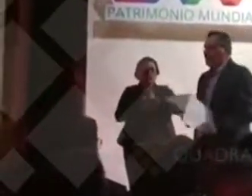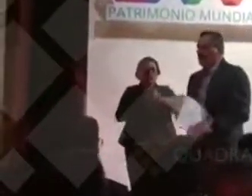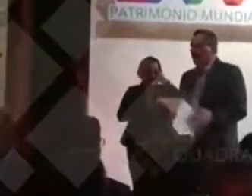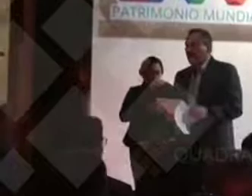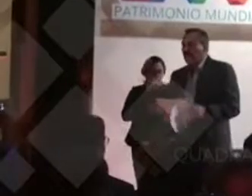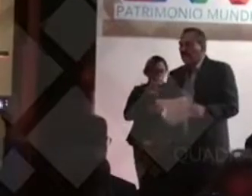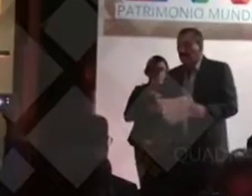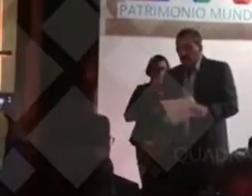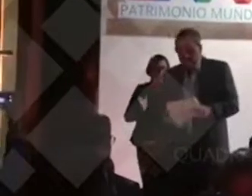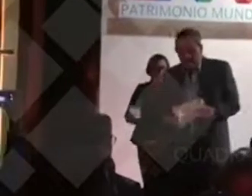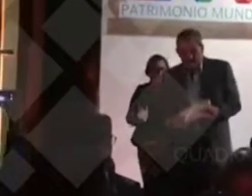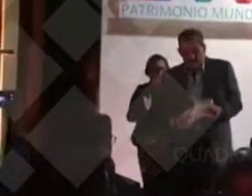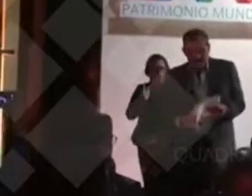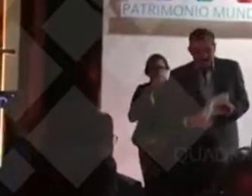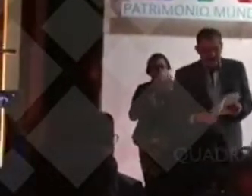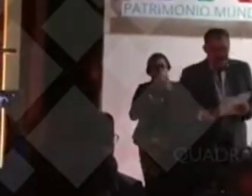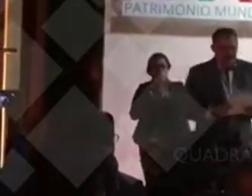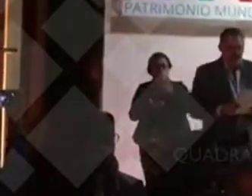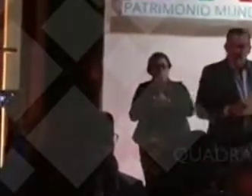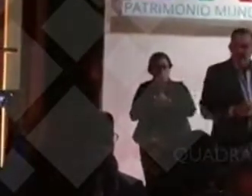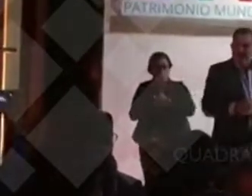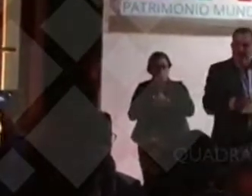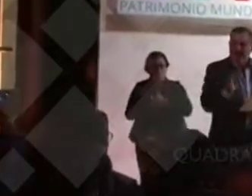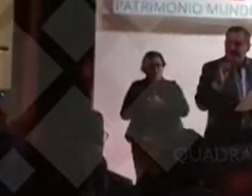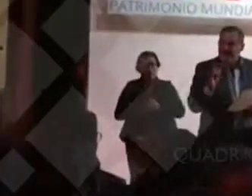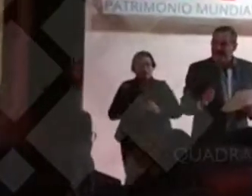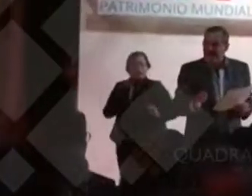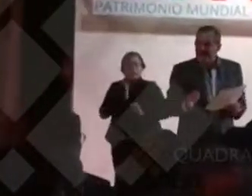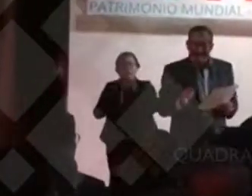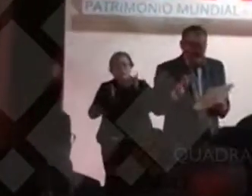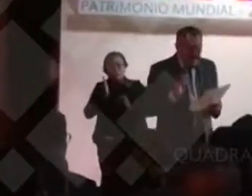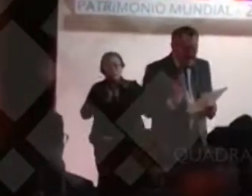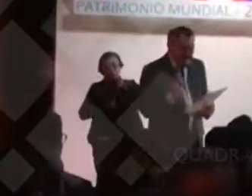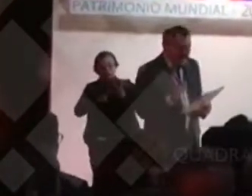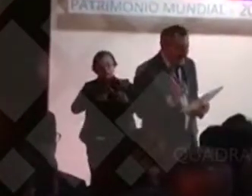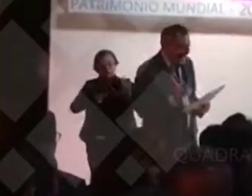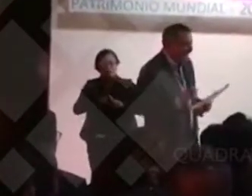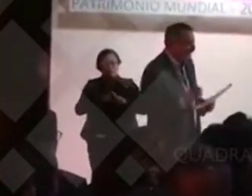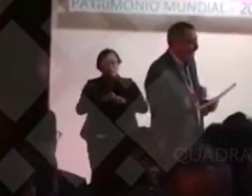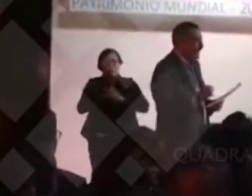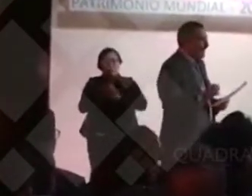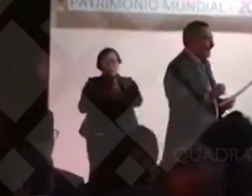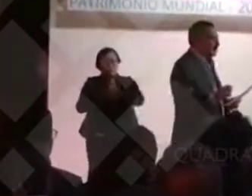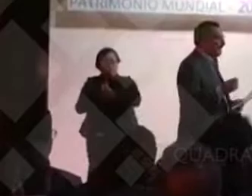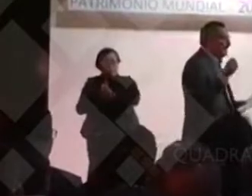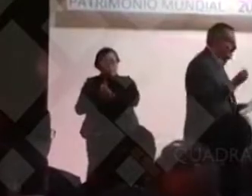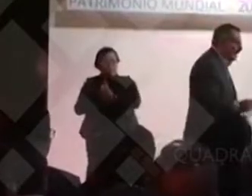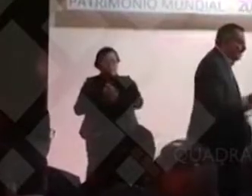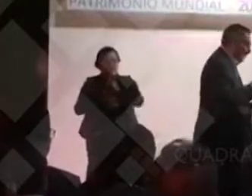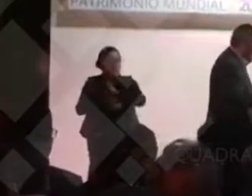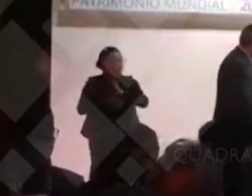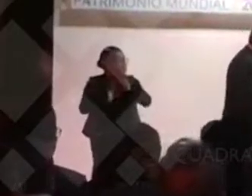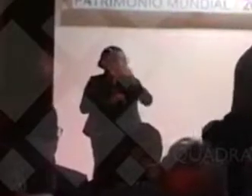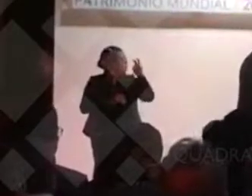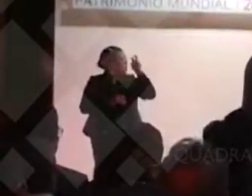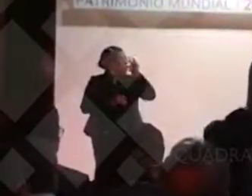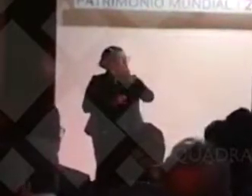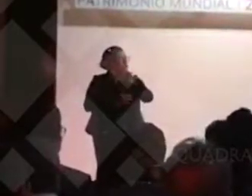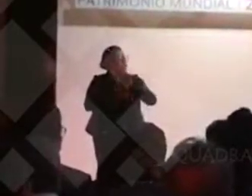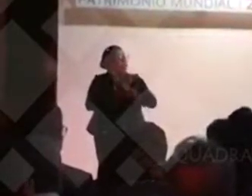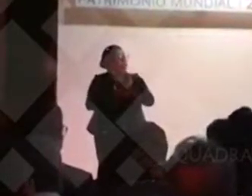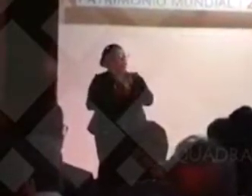responsabilidad de revisar cómo ejercimos el gasto. A ellos nos sujetamos, expresó. Con imágenes de Oscar García, producción